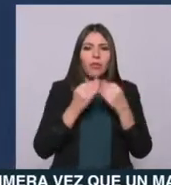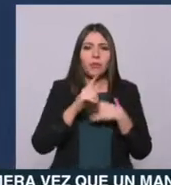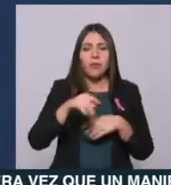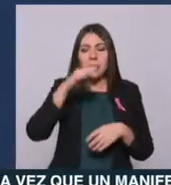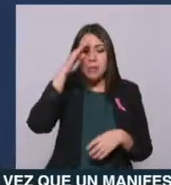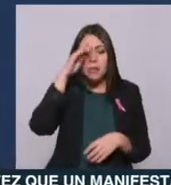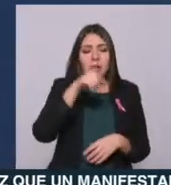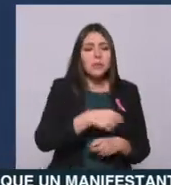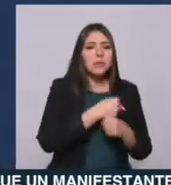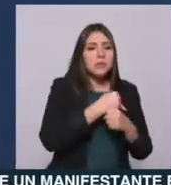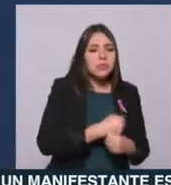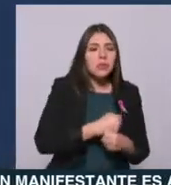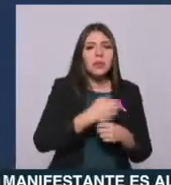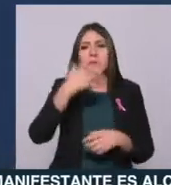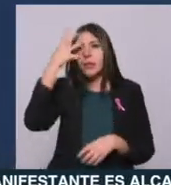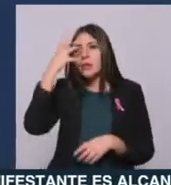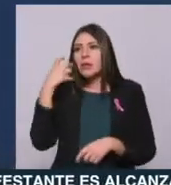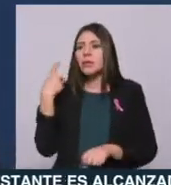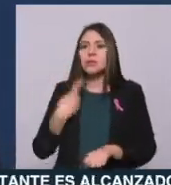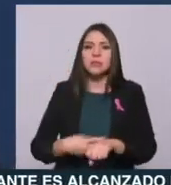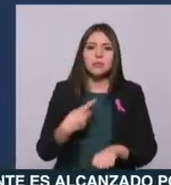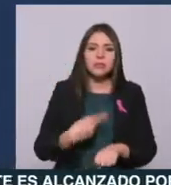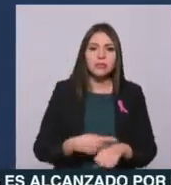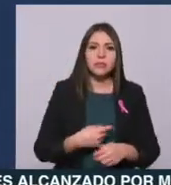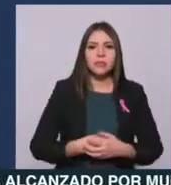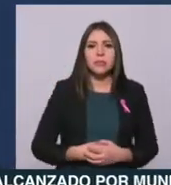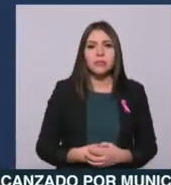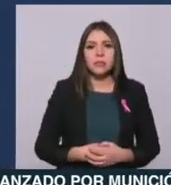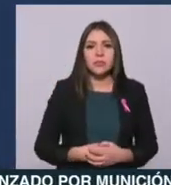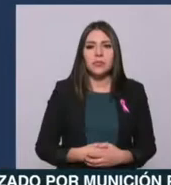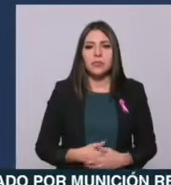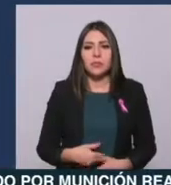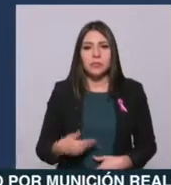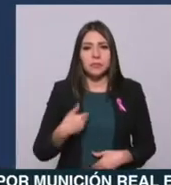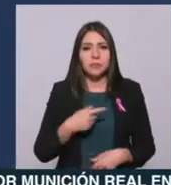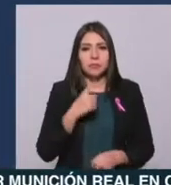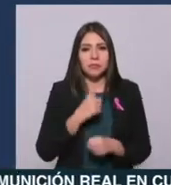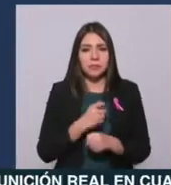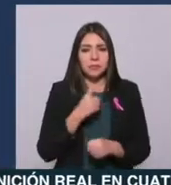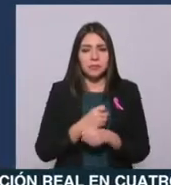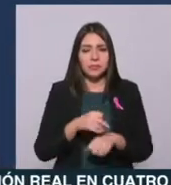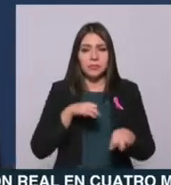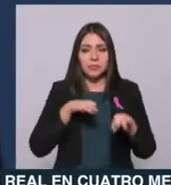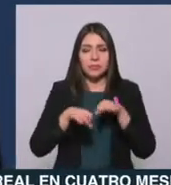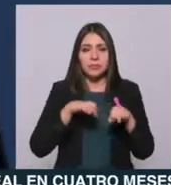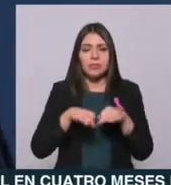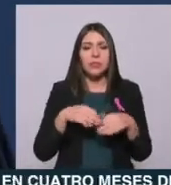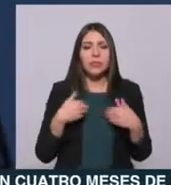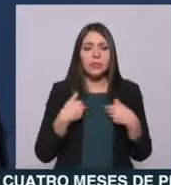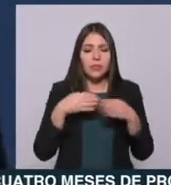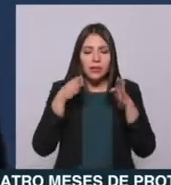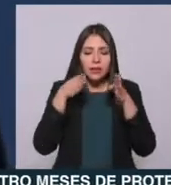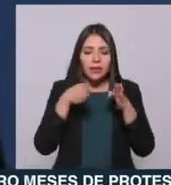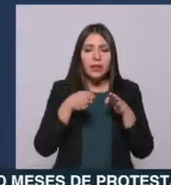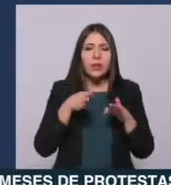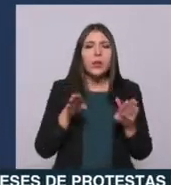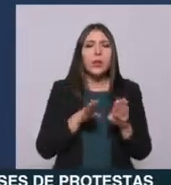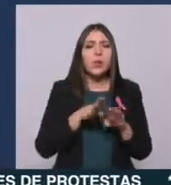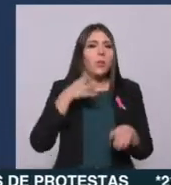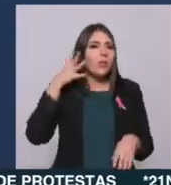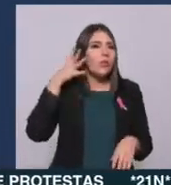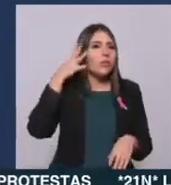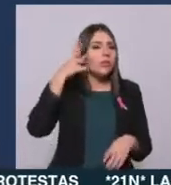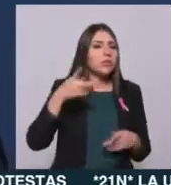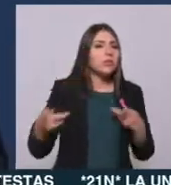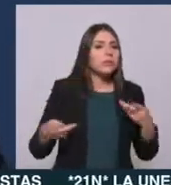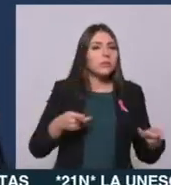vulnerabilidad, soledad, tristeza, enfermedad. Y mi trabajo principalmente lo enfoco a cómo nos vamos a preparar para vivir estos